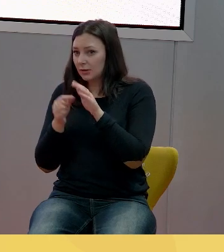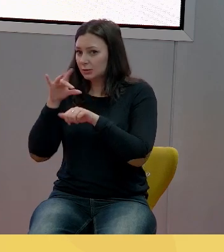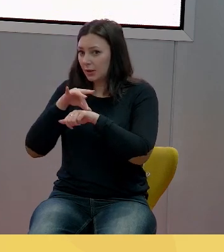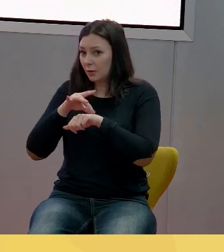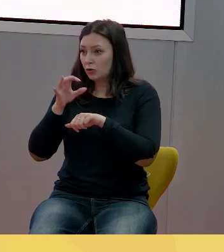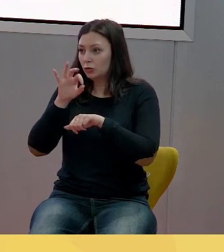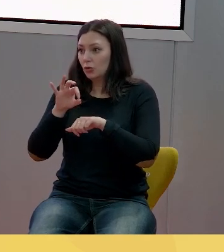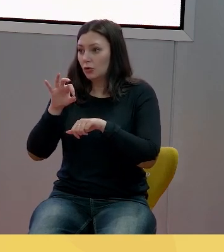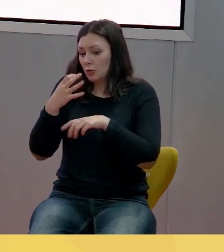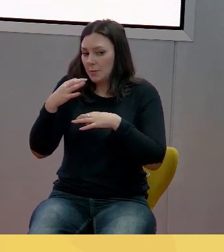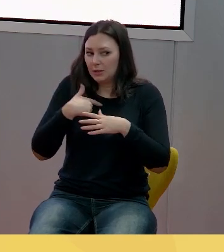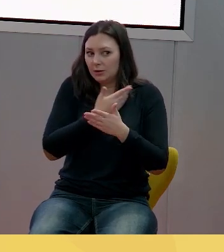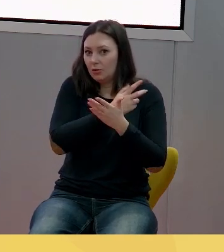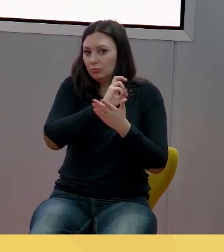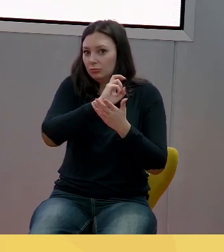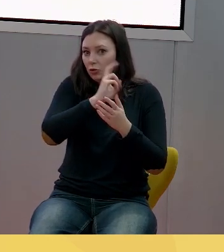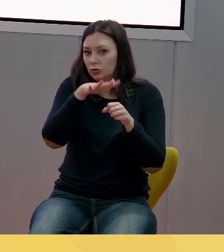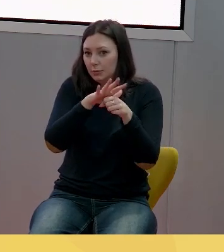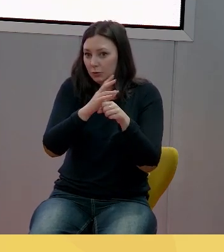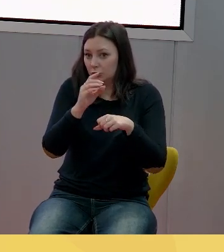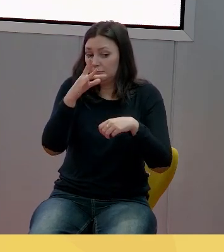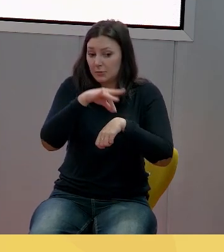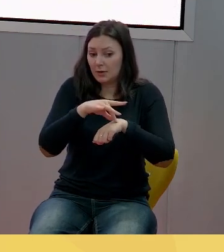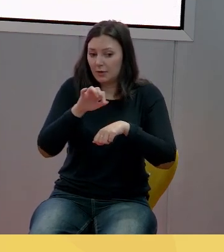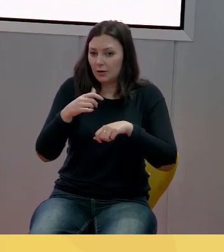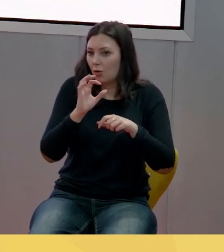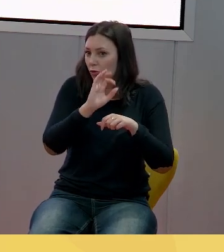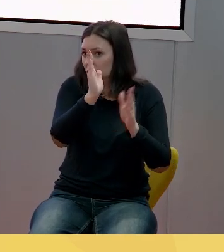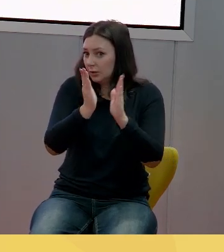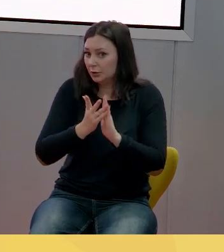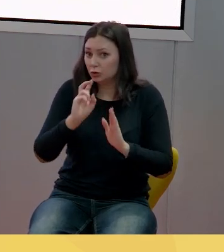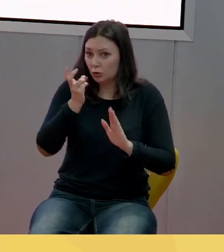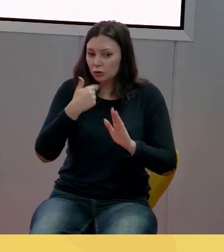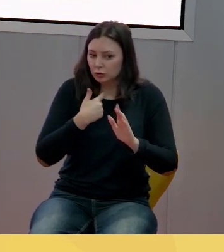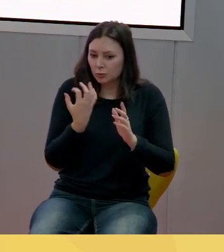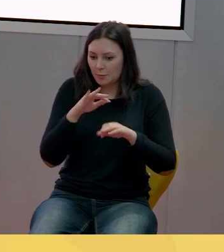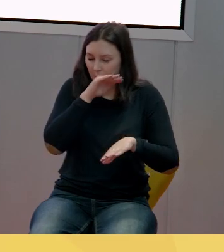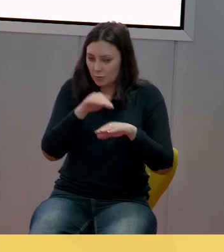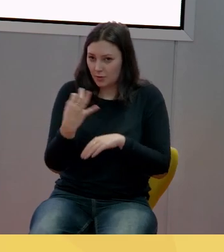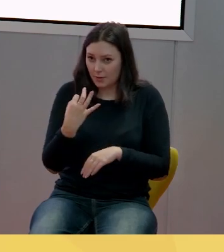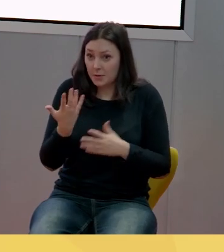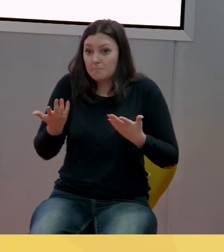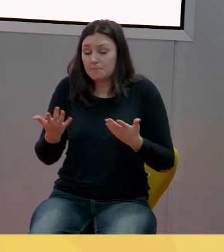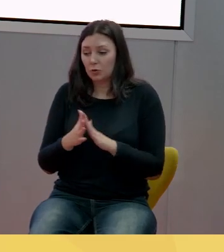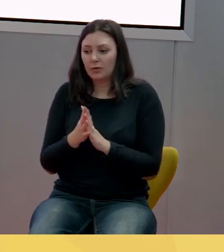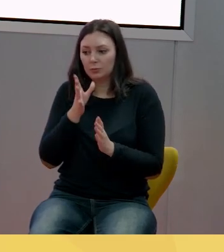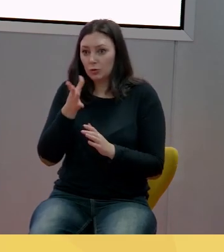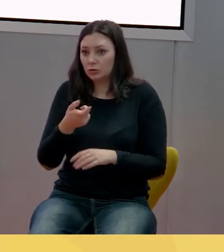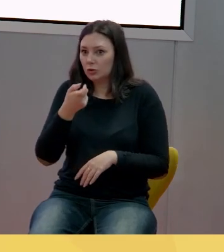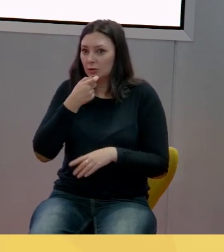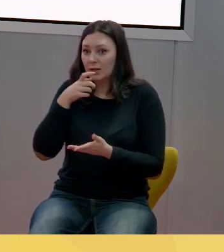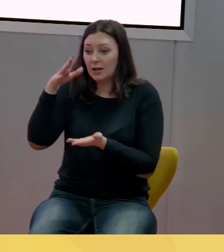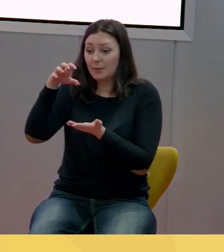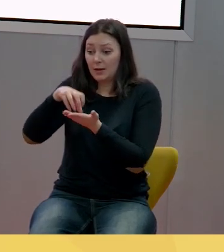siguen en el resto de la medicina y otros tratamientos. Entonces, en base a esto, el Servicio Nacional de Salud del Reino Unido decidió cerrar la clínica